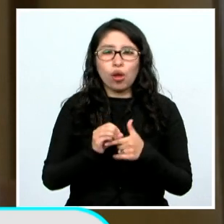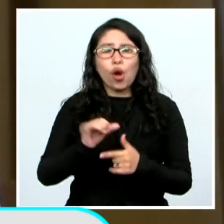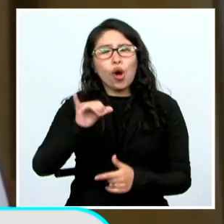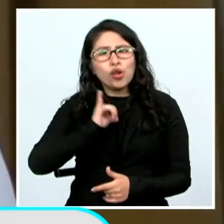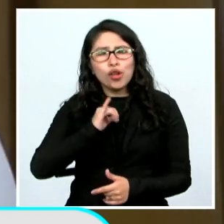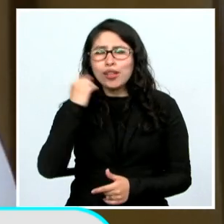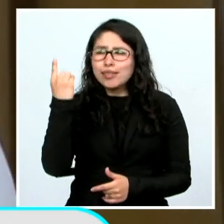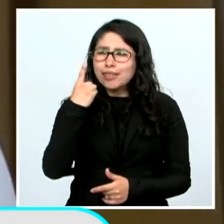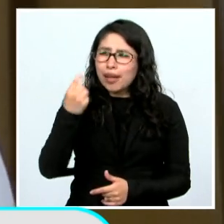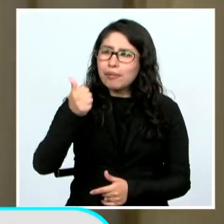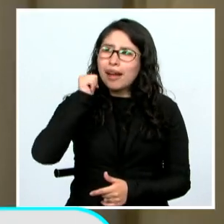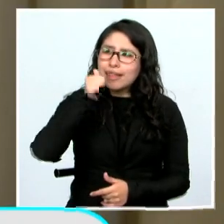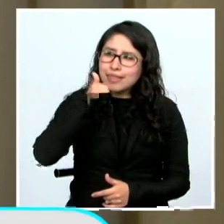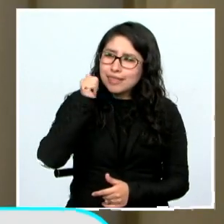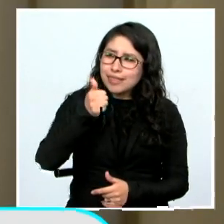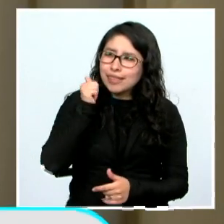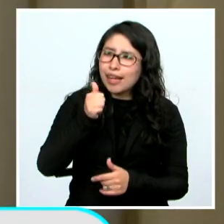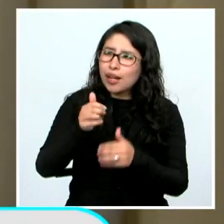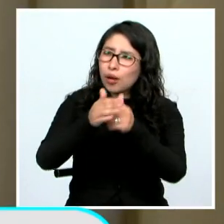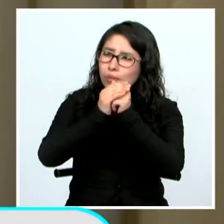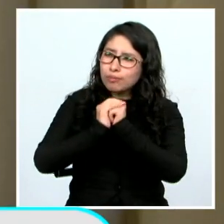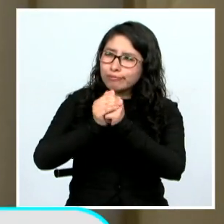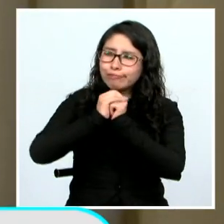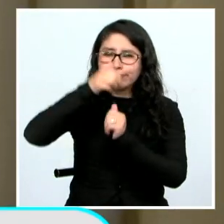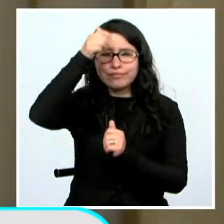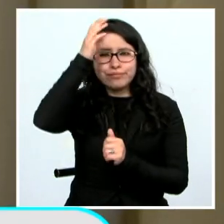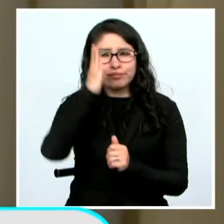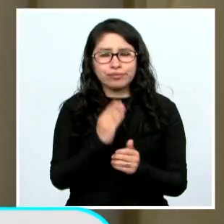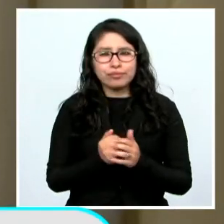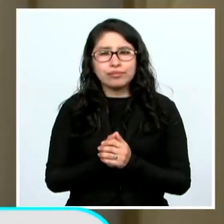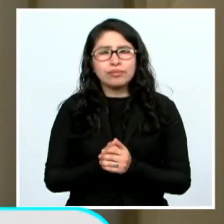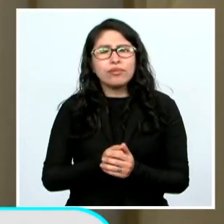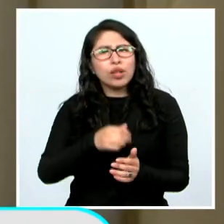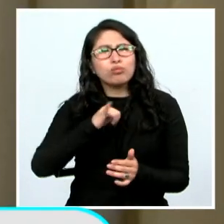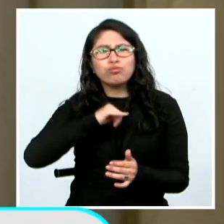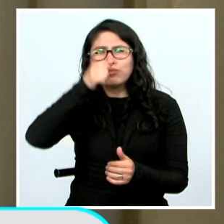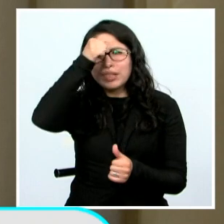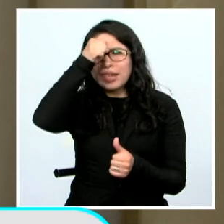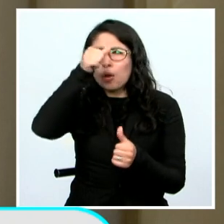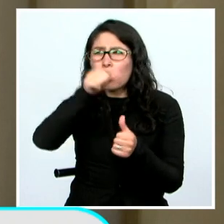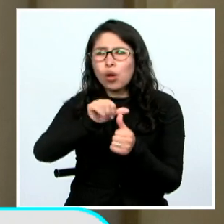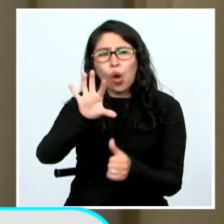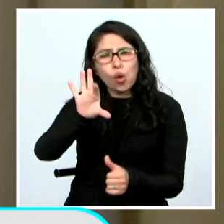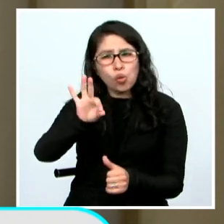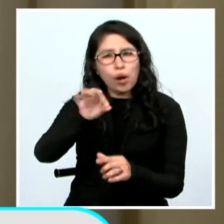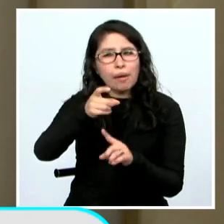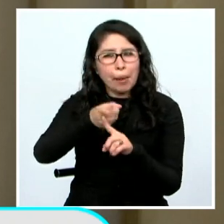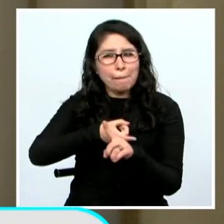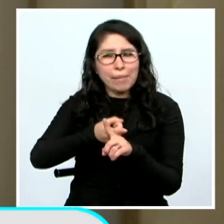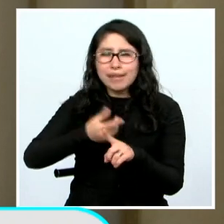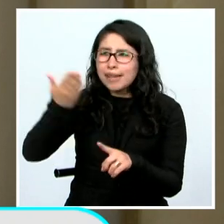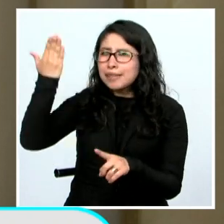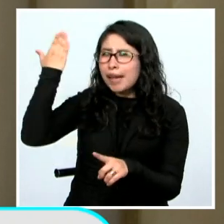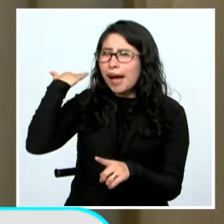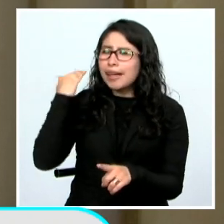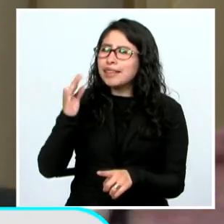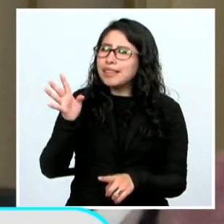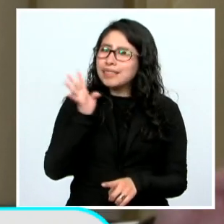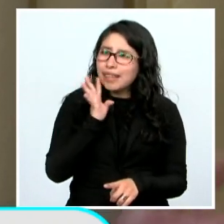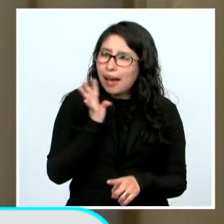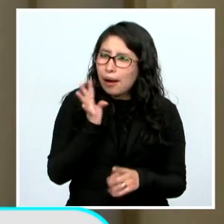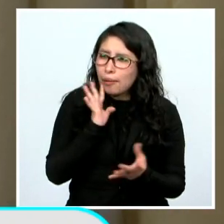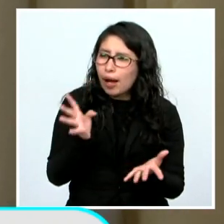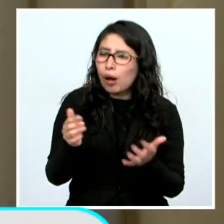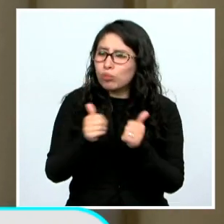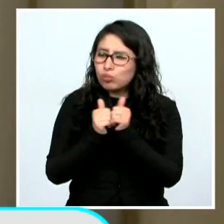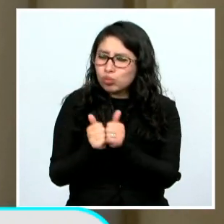todos los actos que yo hago. Yo me acuerdo que hace 9 meses me tocó estar charlando con usted, ahí en el Hall del Palacio, con Carolina.